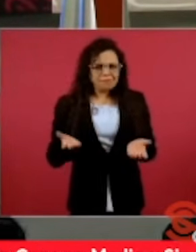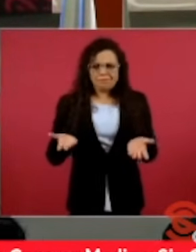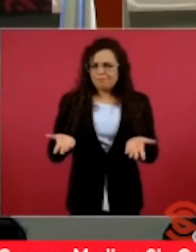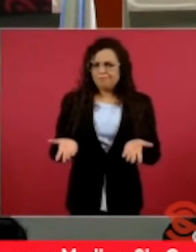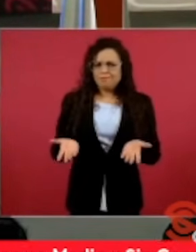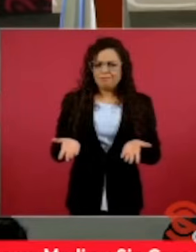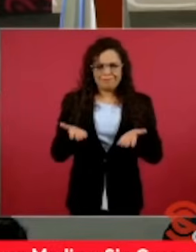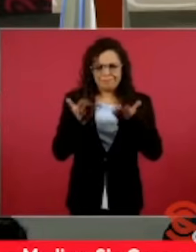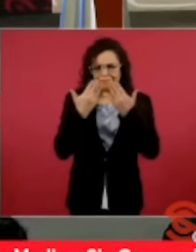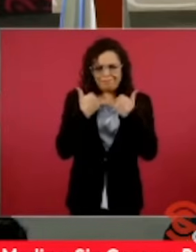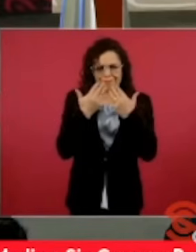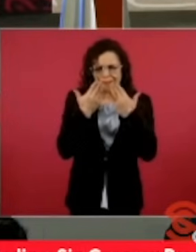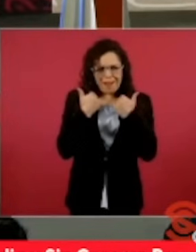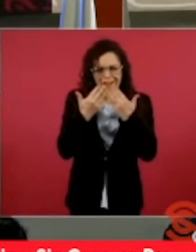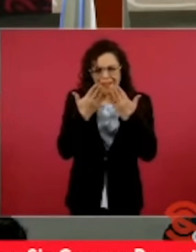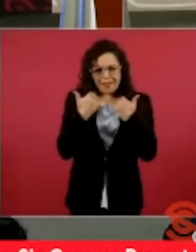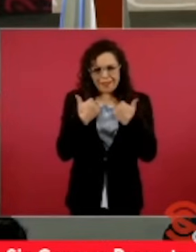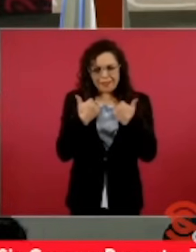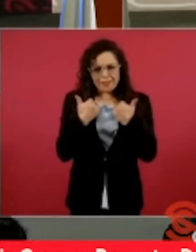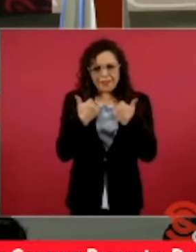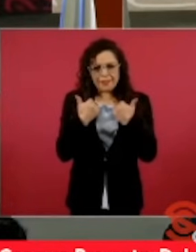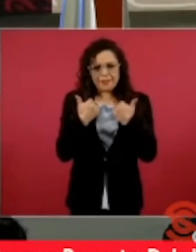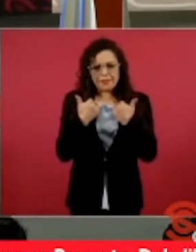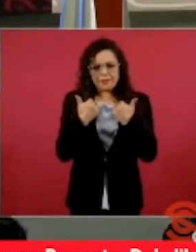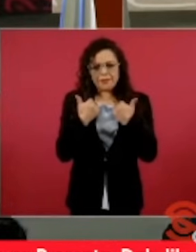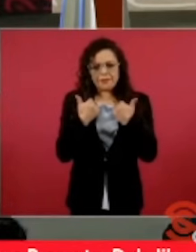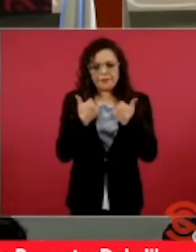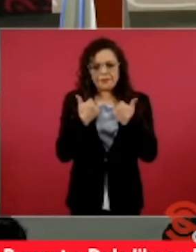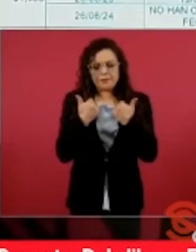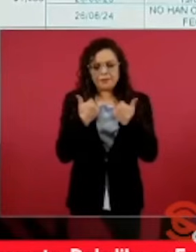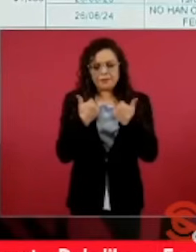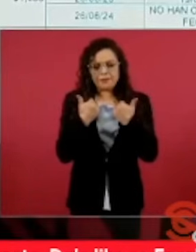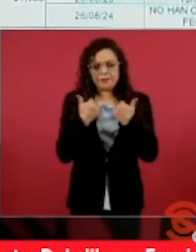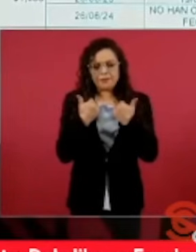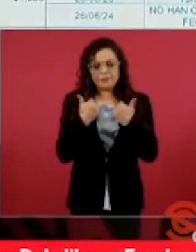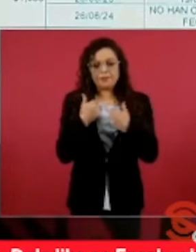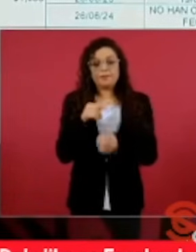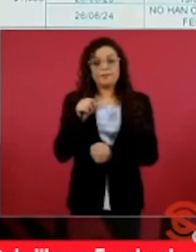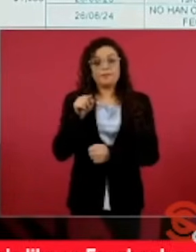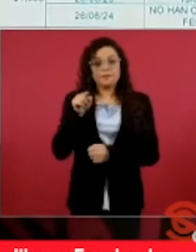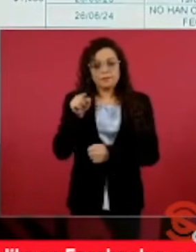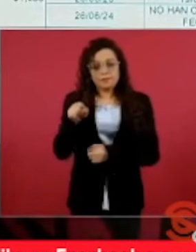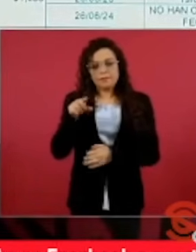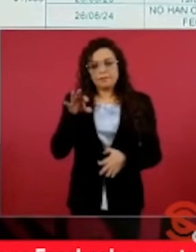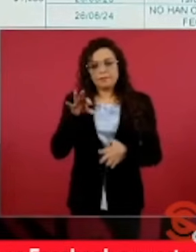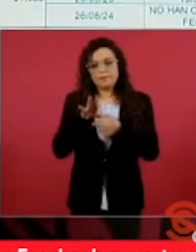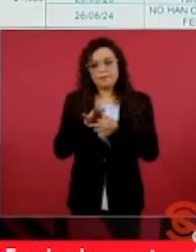expedita y esto tiene que ver con la hacienda